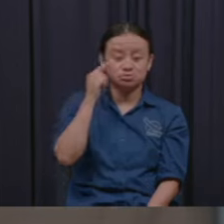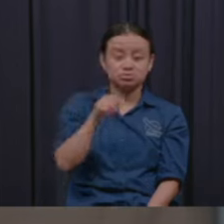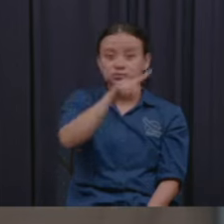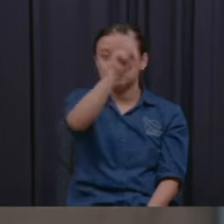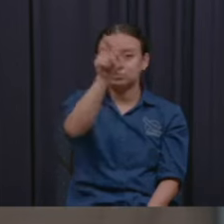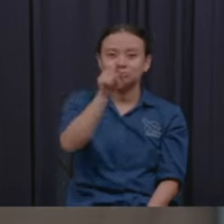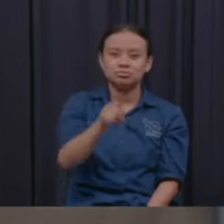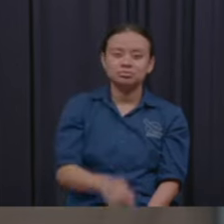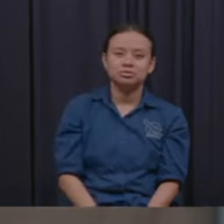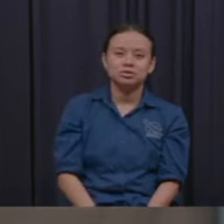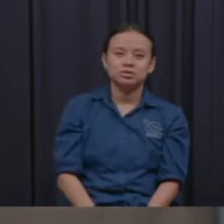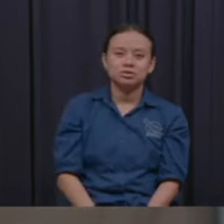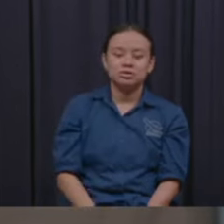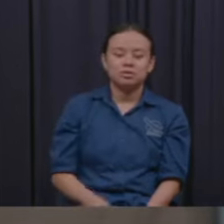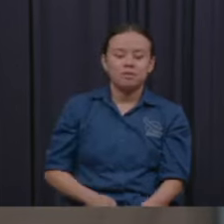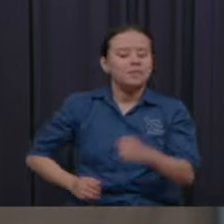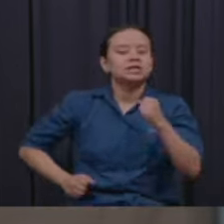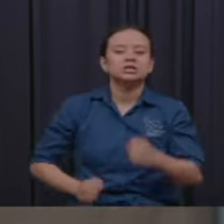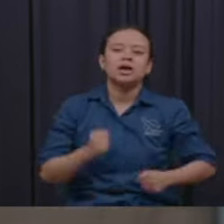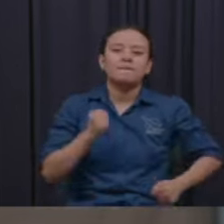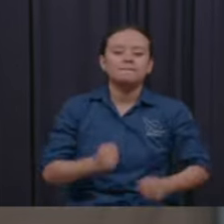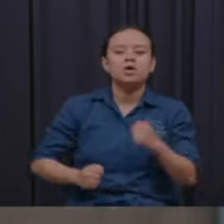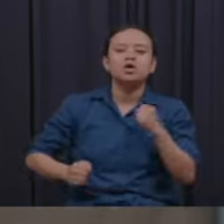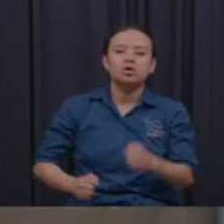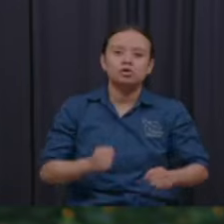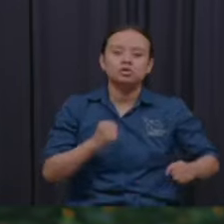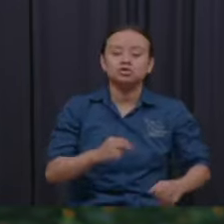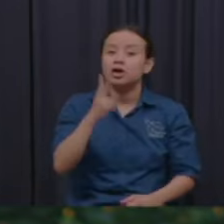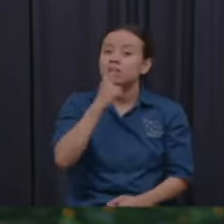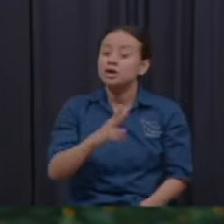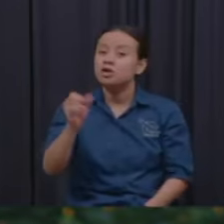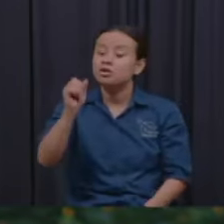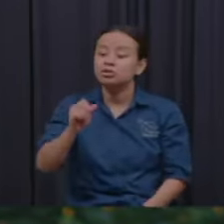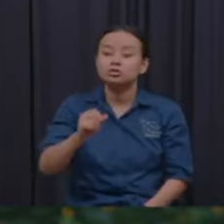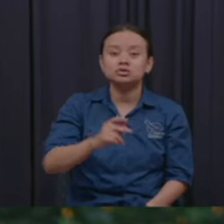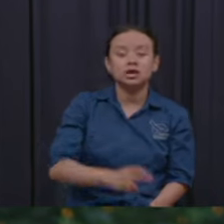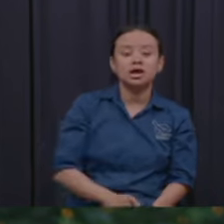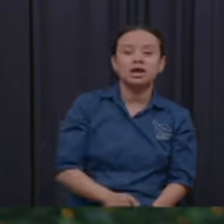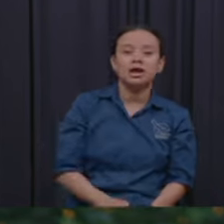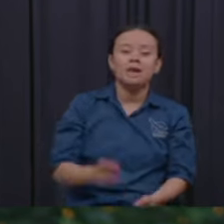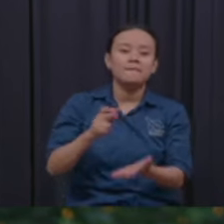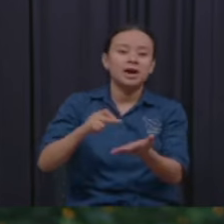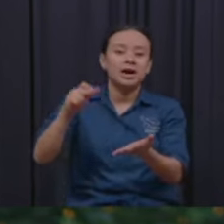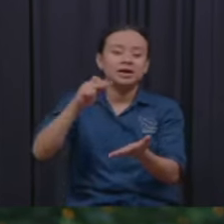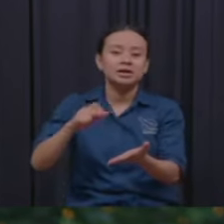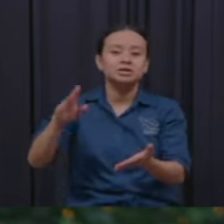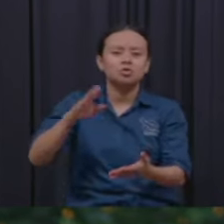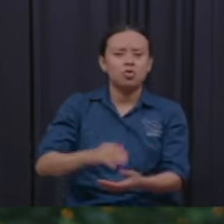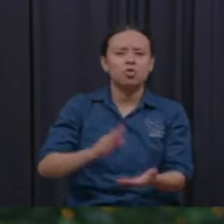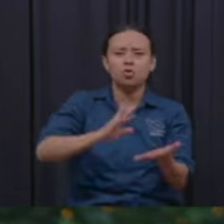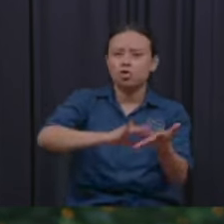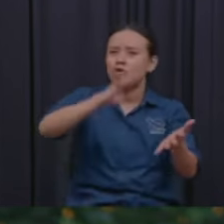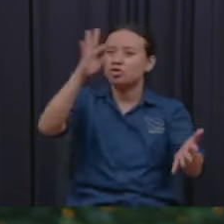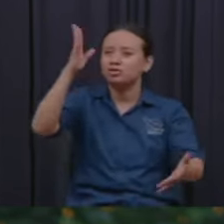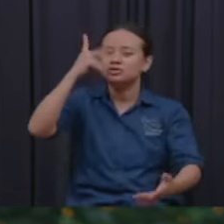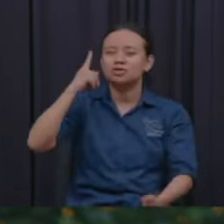Alá. Marchemos, hijos de la patria, glorioso día. Luce